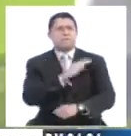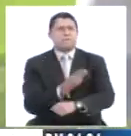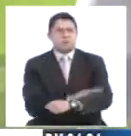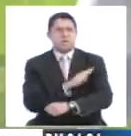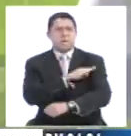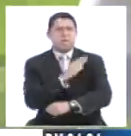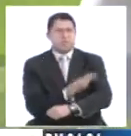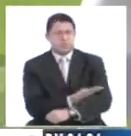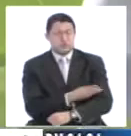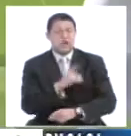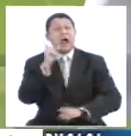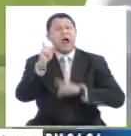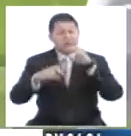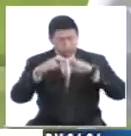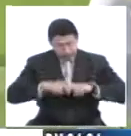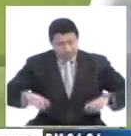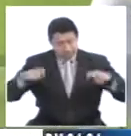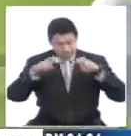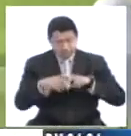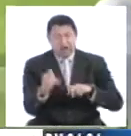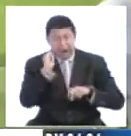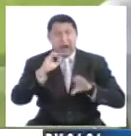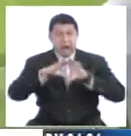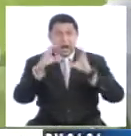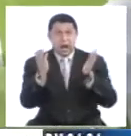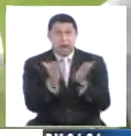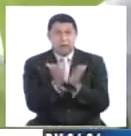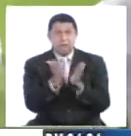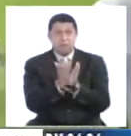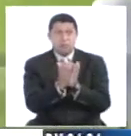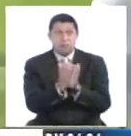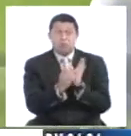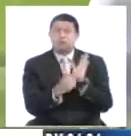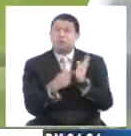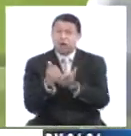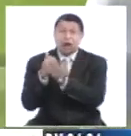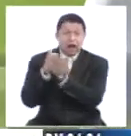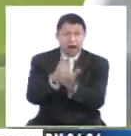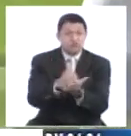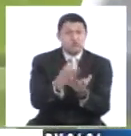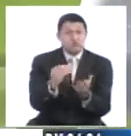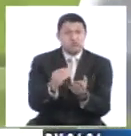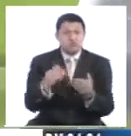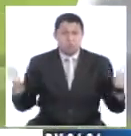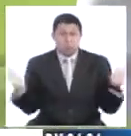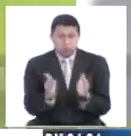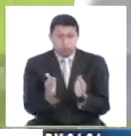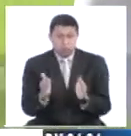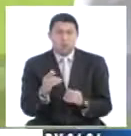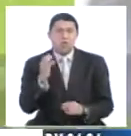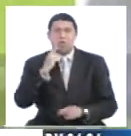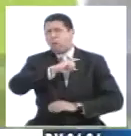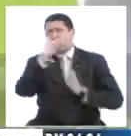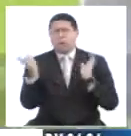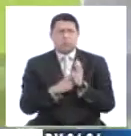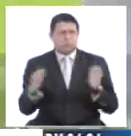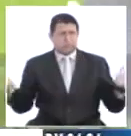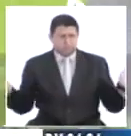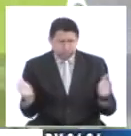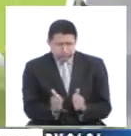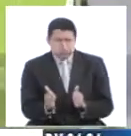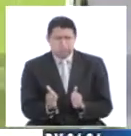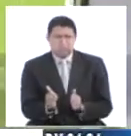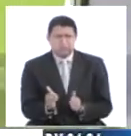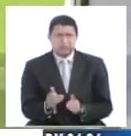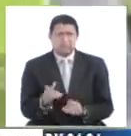hay unos estudios hechos a nivel mundial donde se dice que los caretos ayudan mucho perder peso porque cuando se elimina por completo los carbohidratos caemos